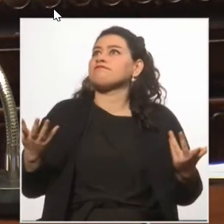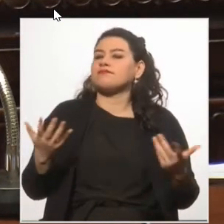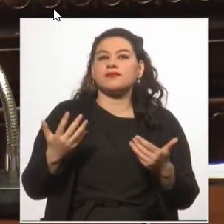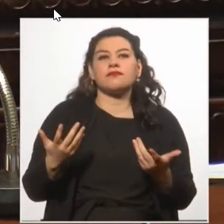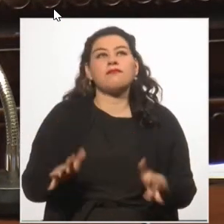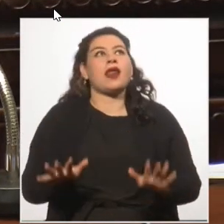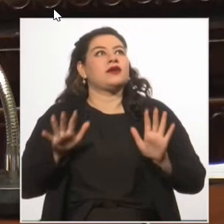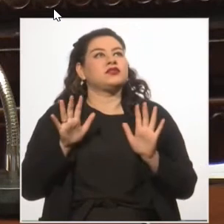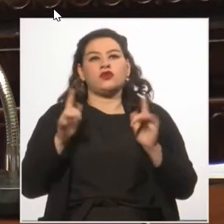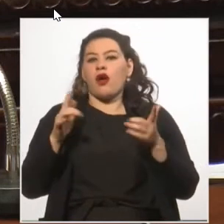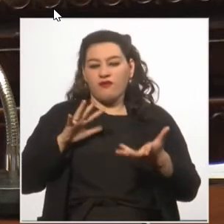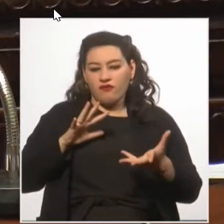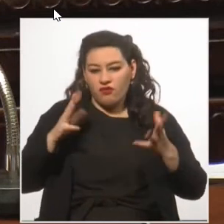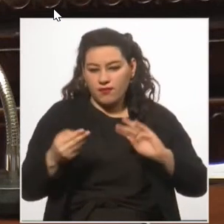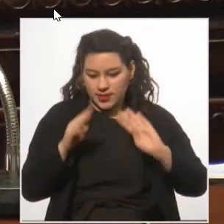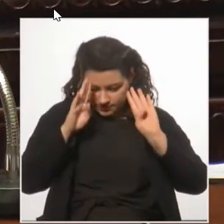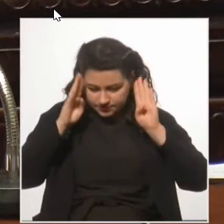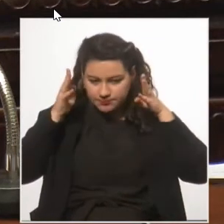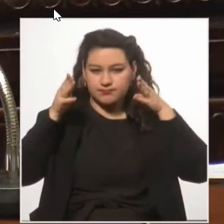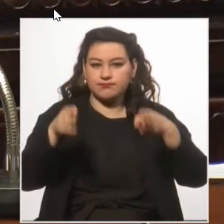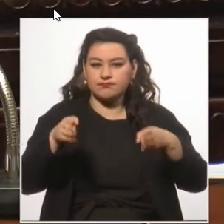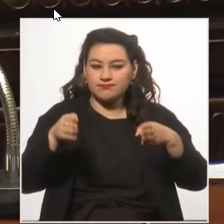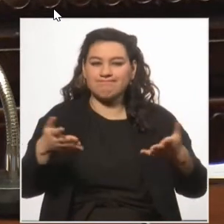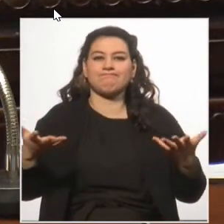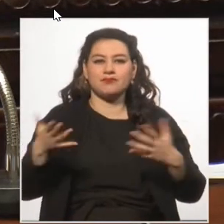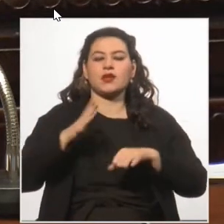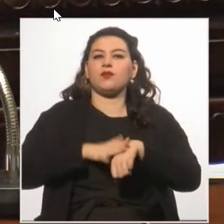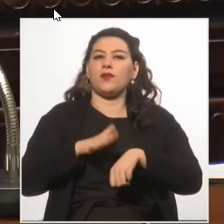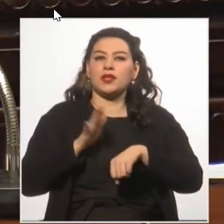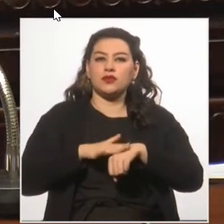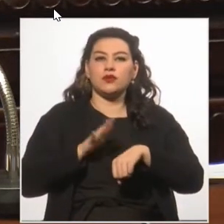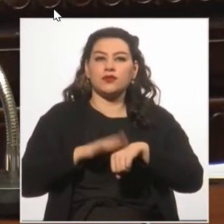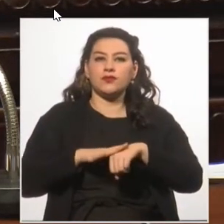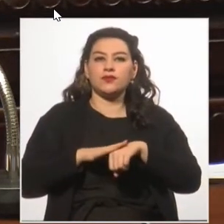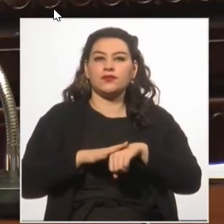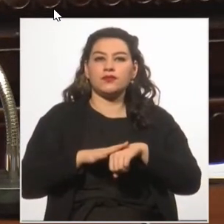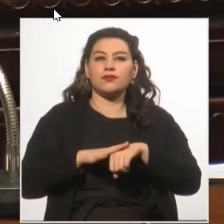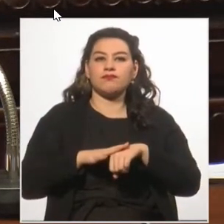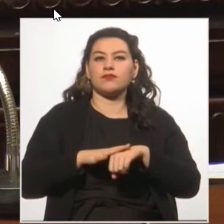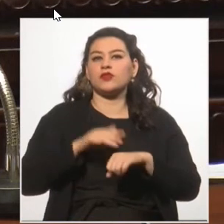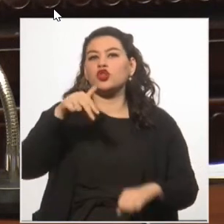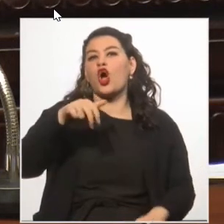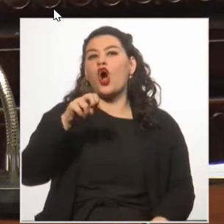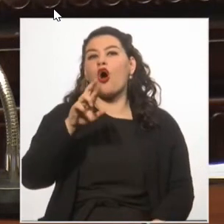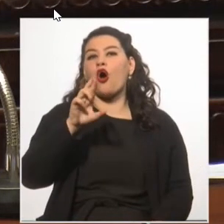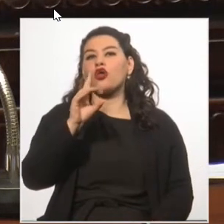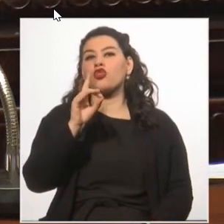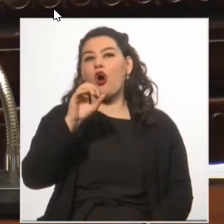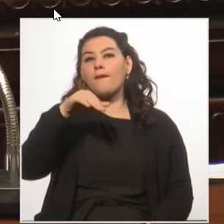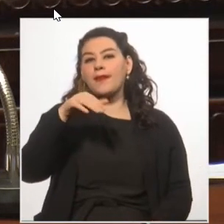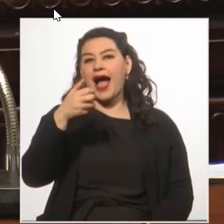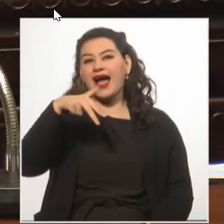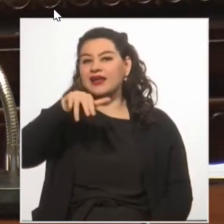tener un camino a seguir. Son tiempos en que la nordomanía parece